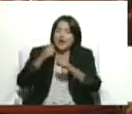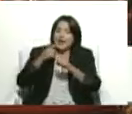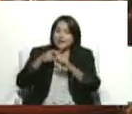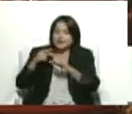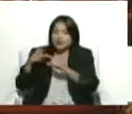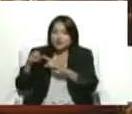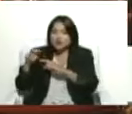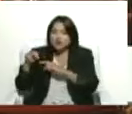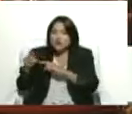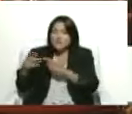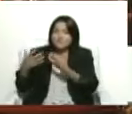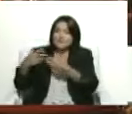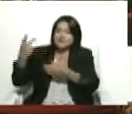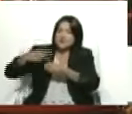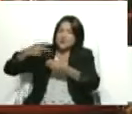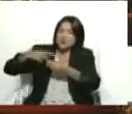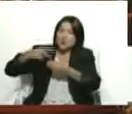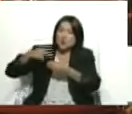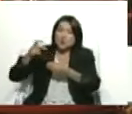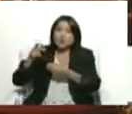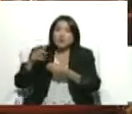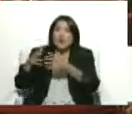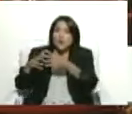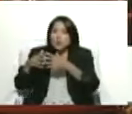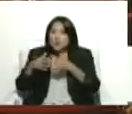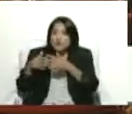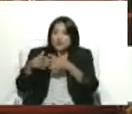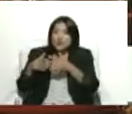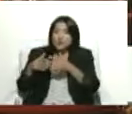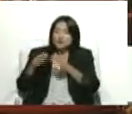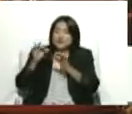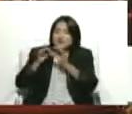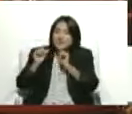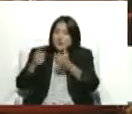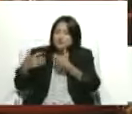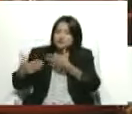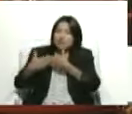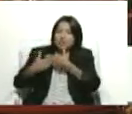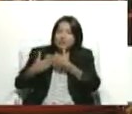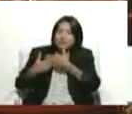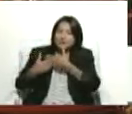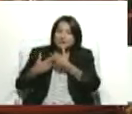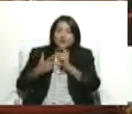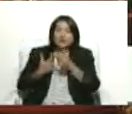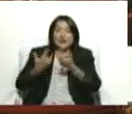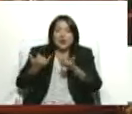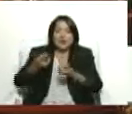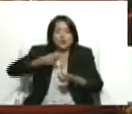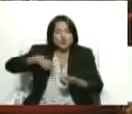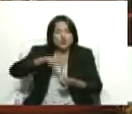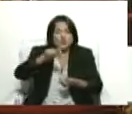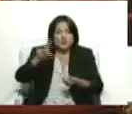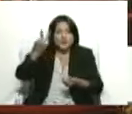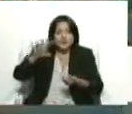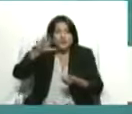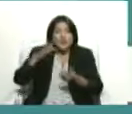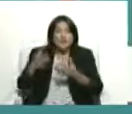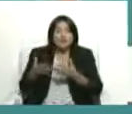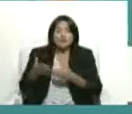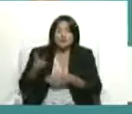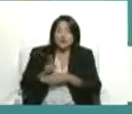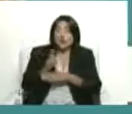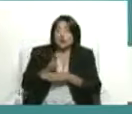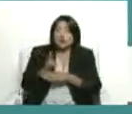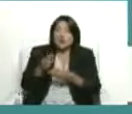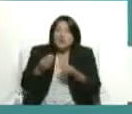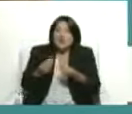septiembre, es útil porque nos permite a los venezolanos mostrarnos unidos. Pero también es útil porque se convierte en un mandato para todas las